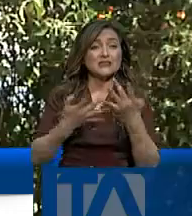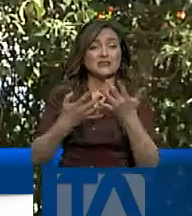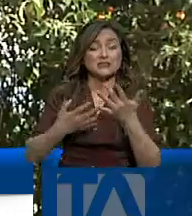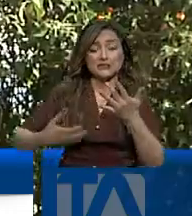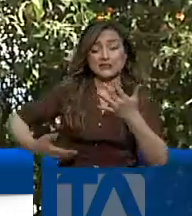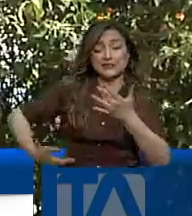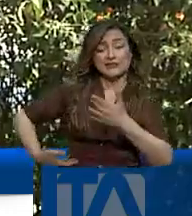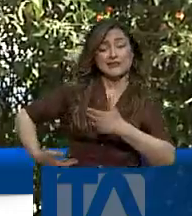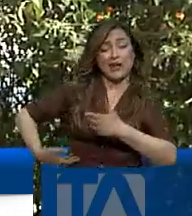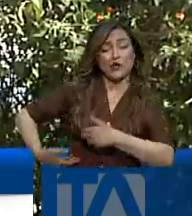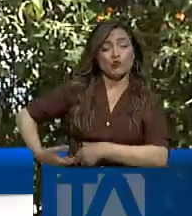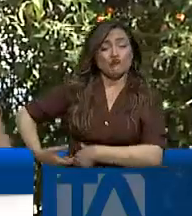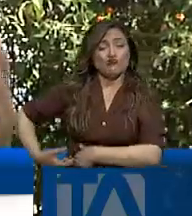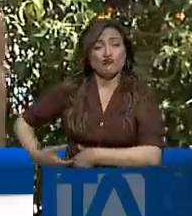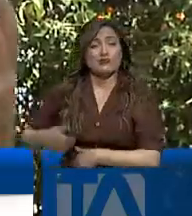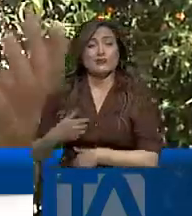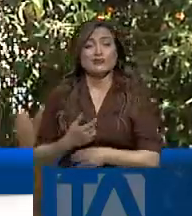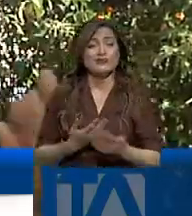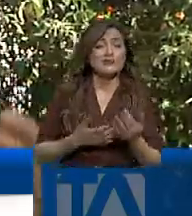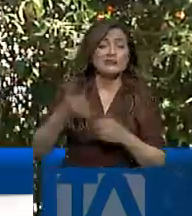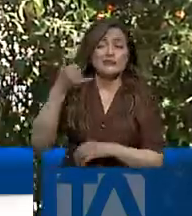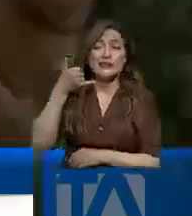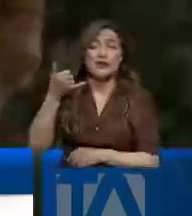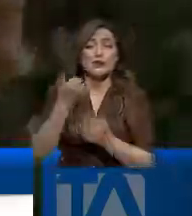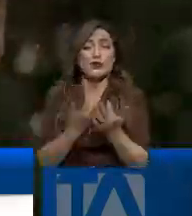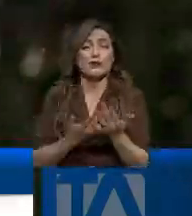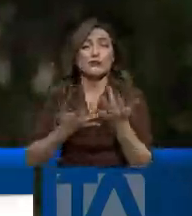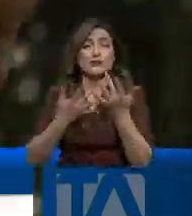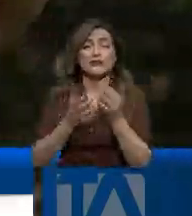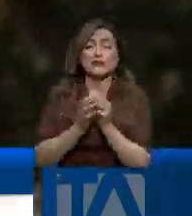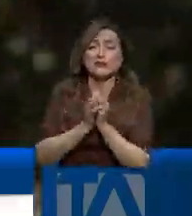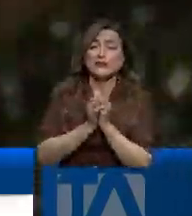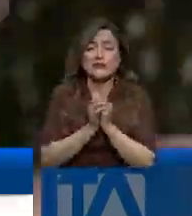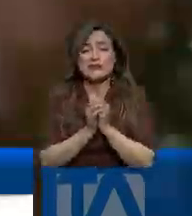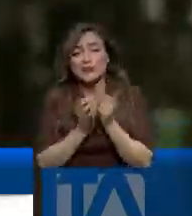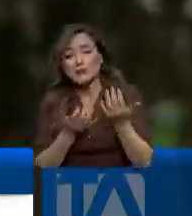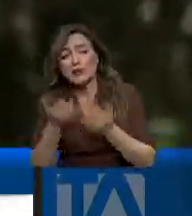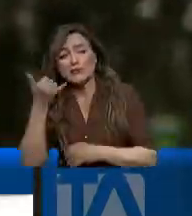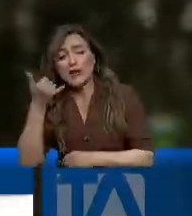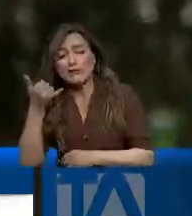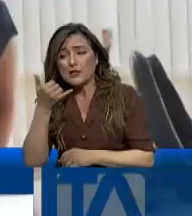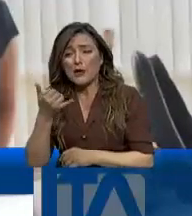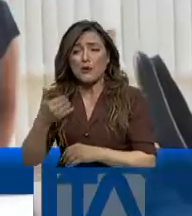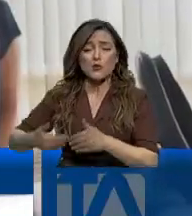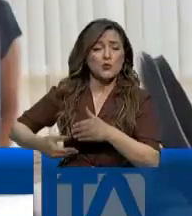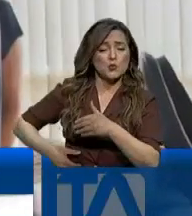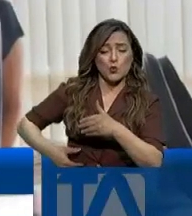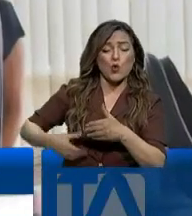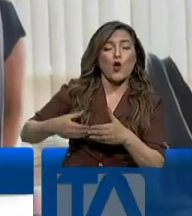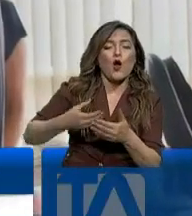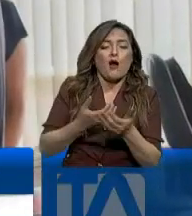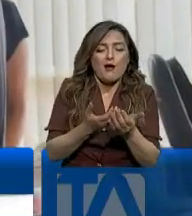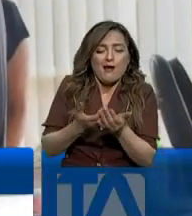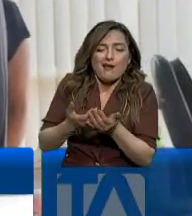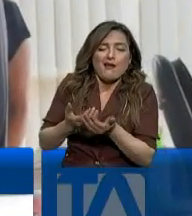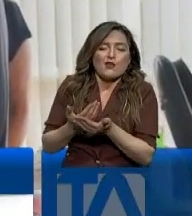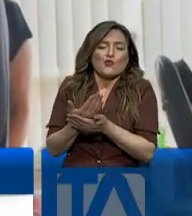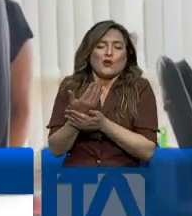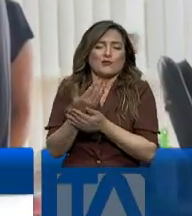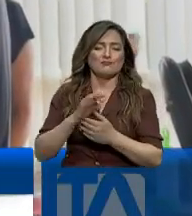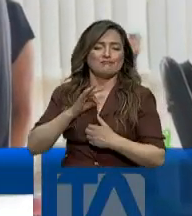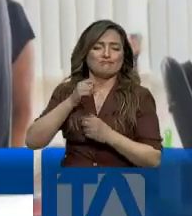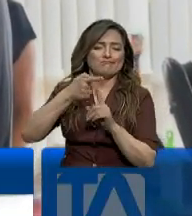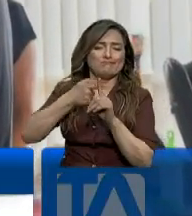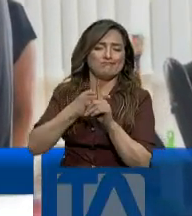hígado la ilusión de recibir una llamada sigue intacta aunque durante los peores meses de la pandemia las posibilidades se redujeron